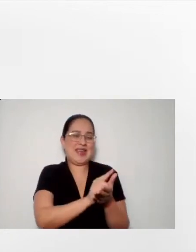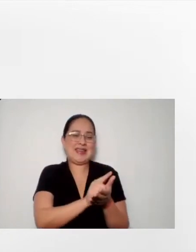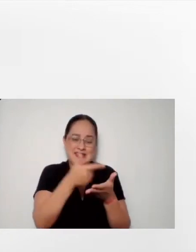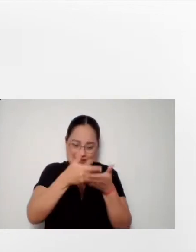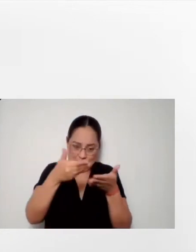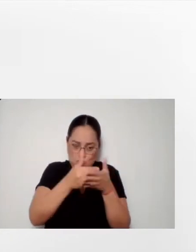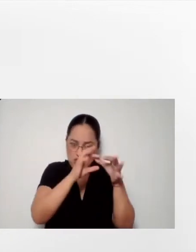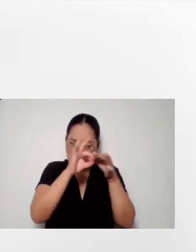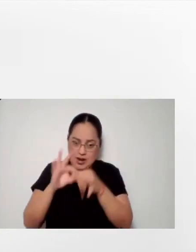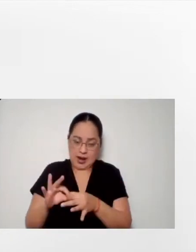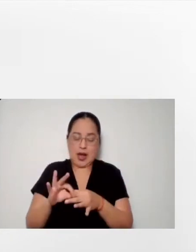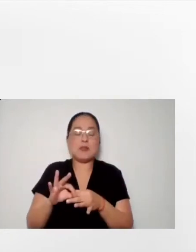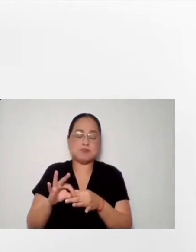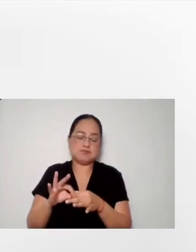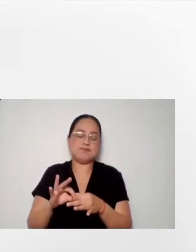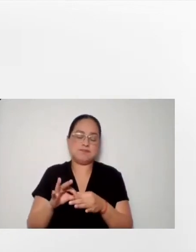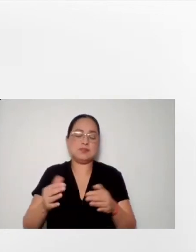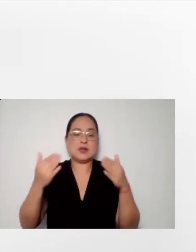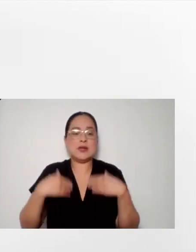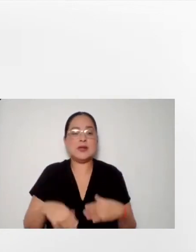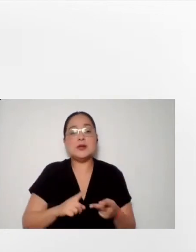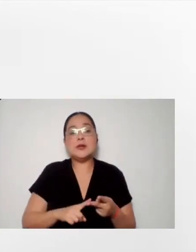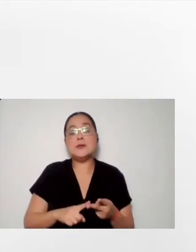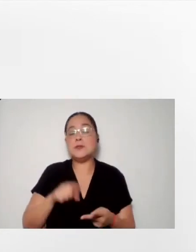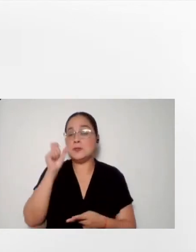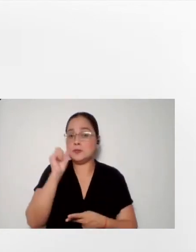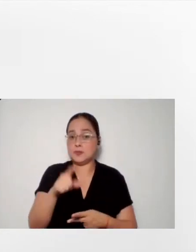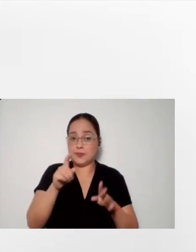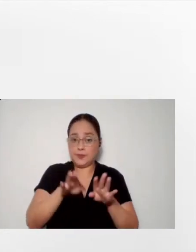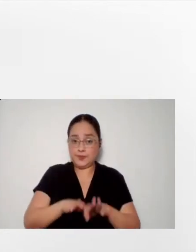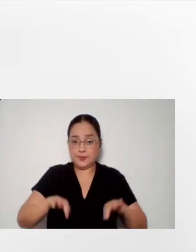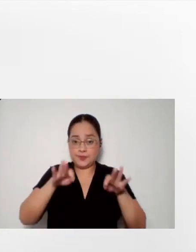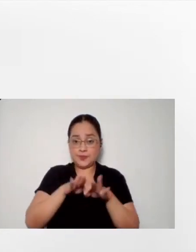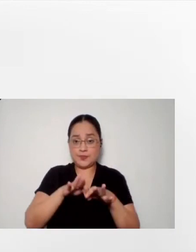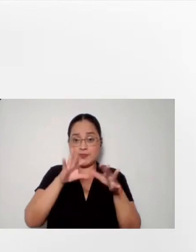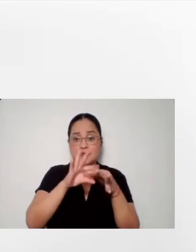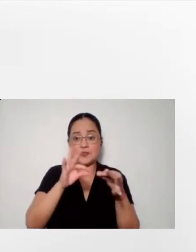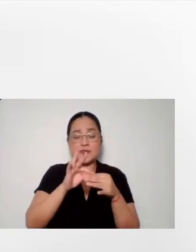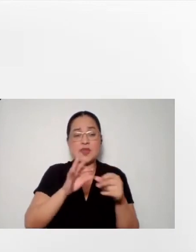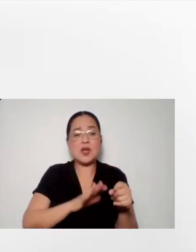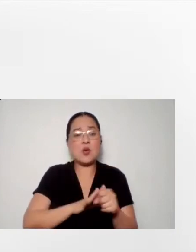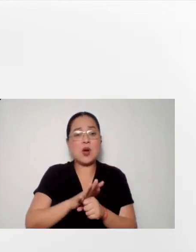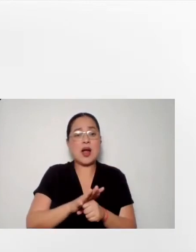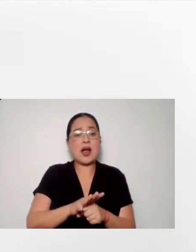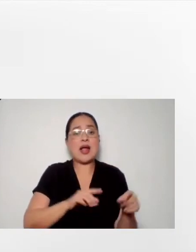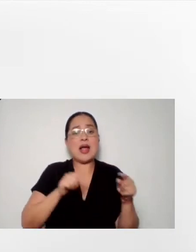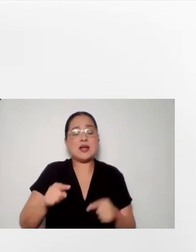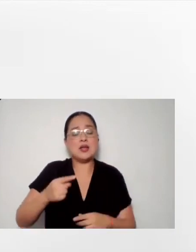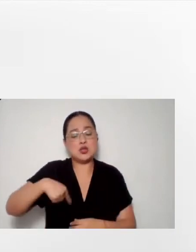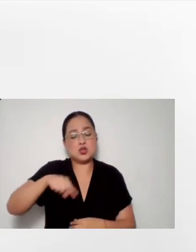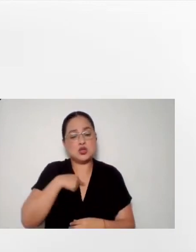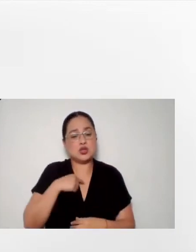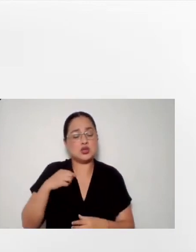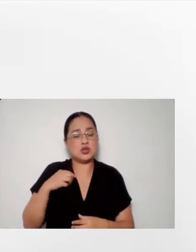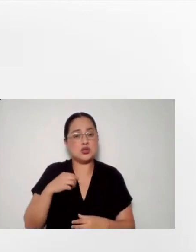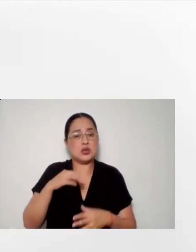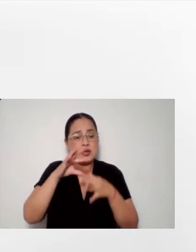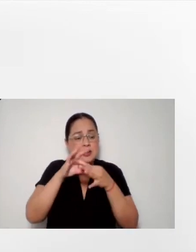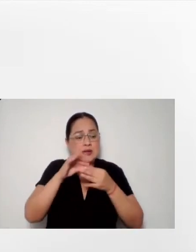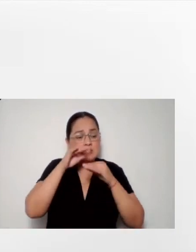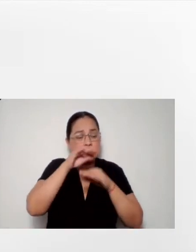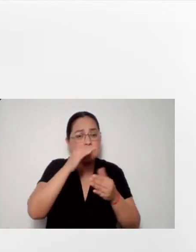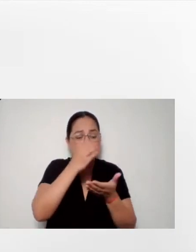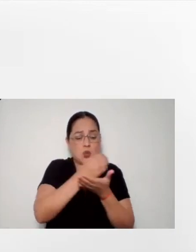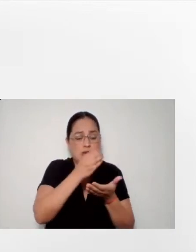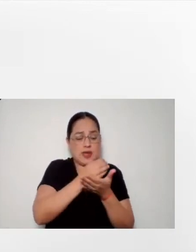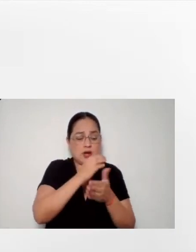aplican. Otra cosa que es muy importante remarcar es que estamos hablando de la creación de un cuaderno de líneas